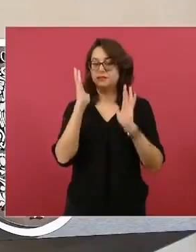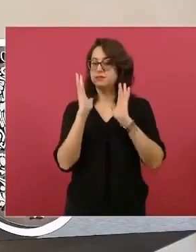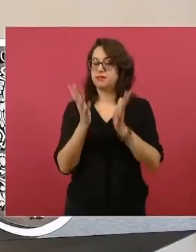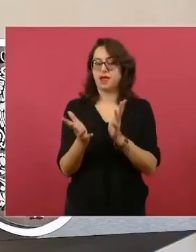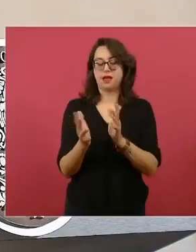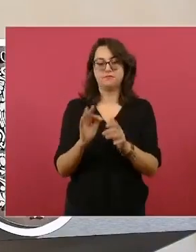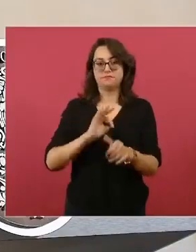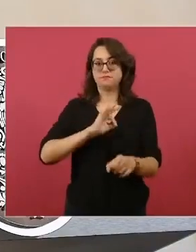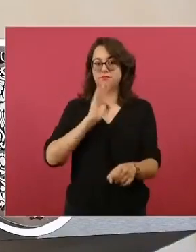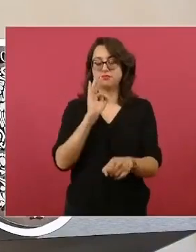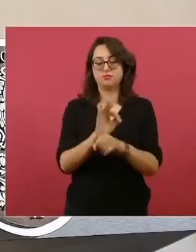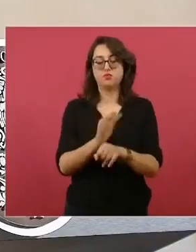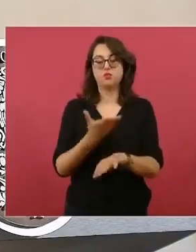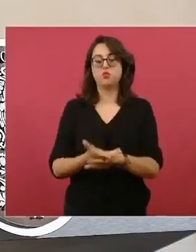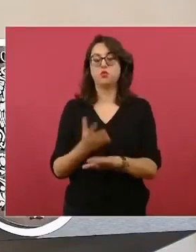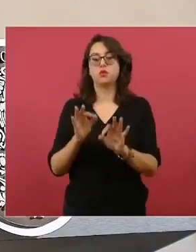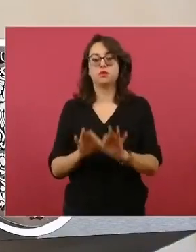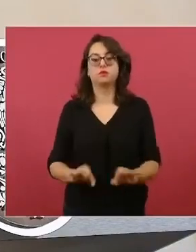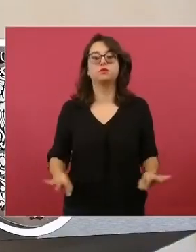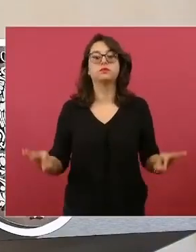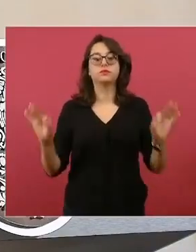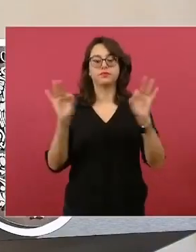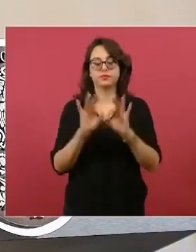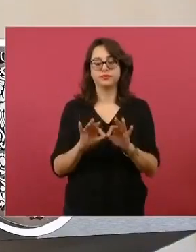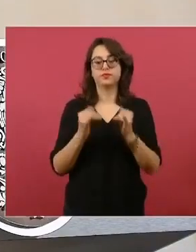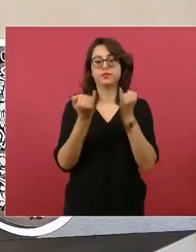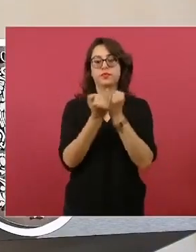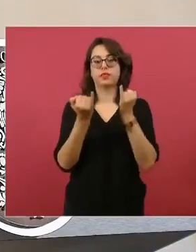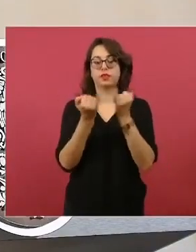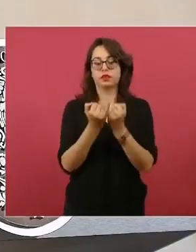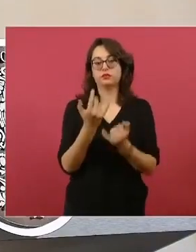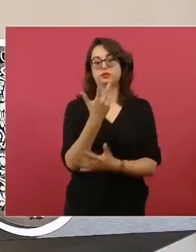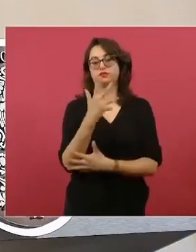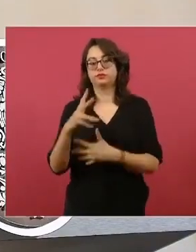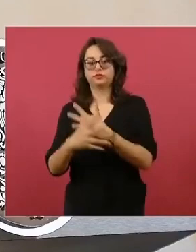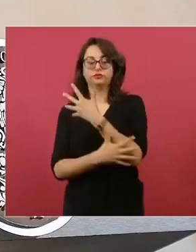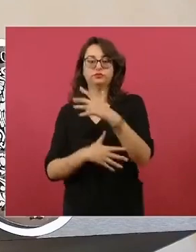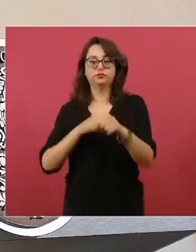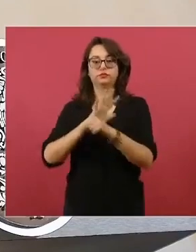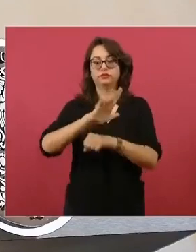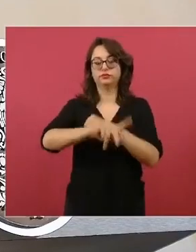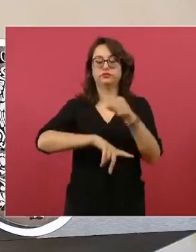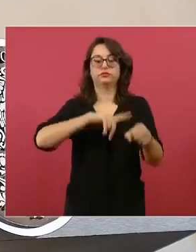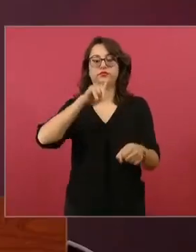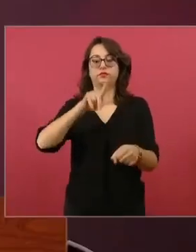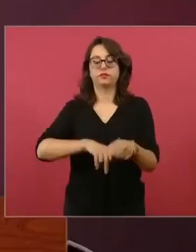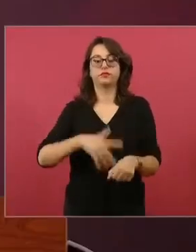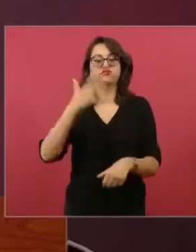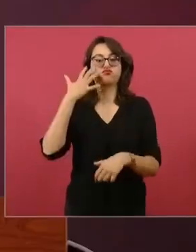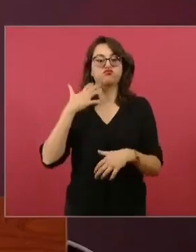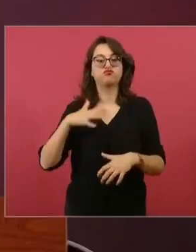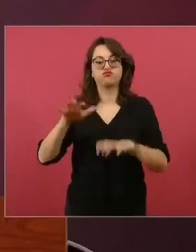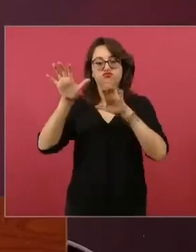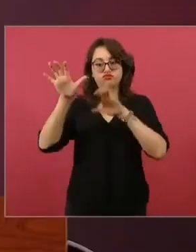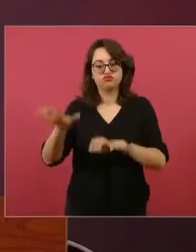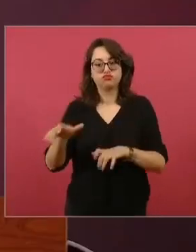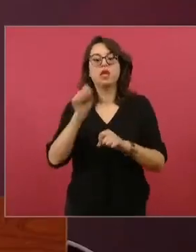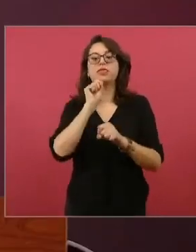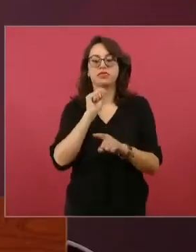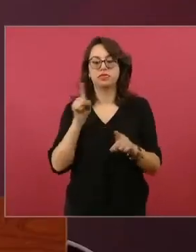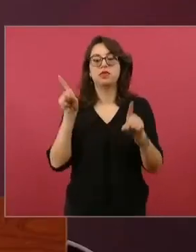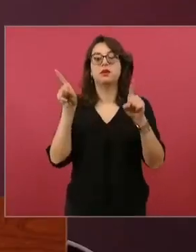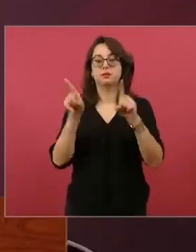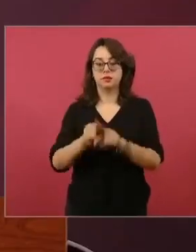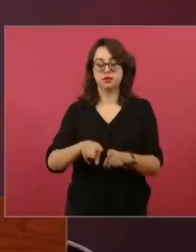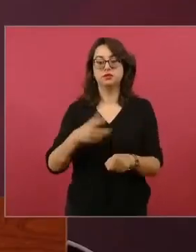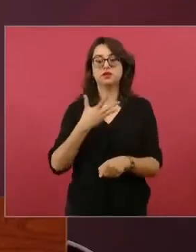de manejo. Y en el caso del área de protección de flor y fauna jaguar, también contará con su programa de manejo. Y las